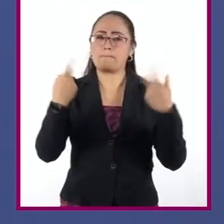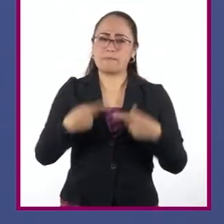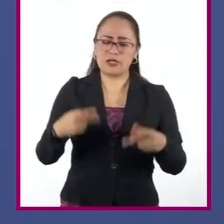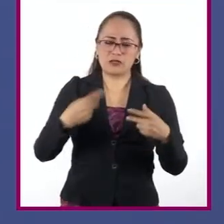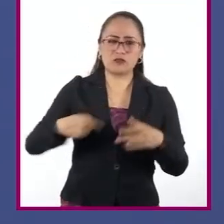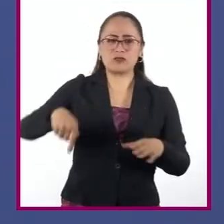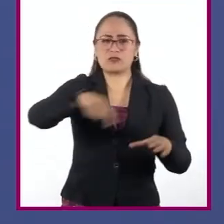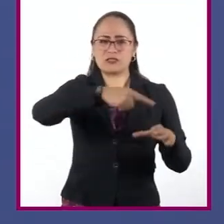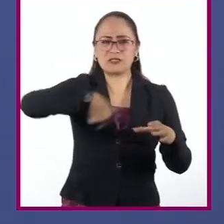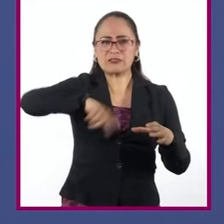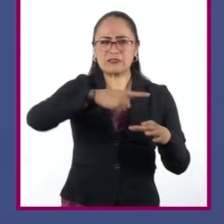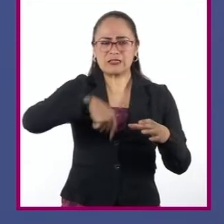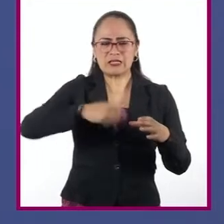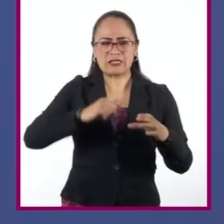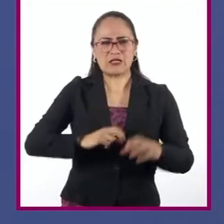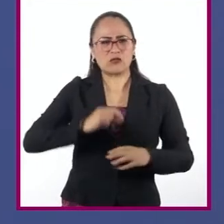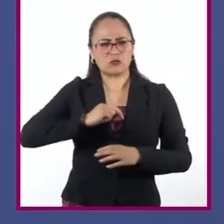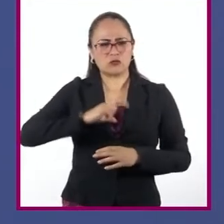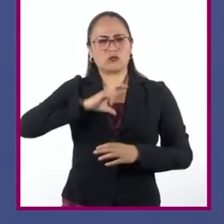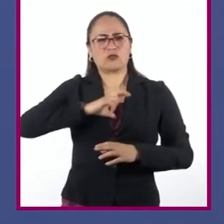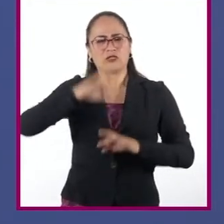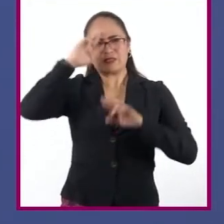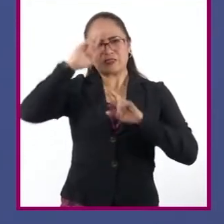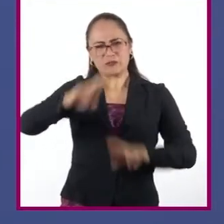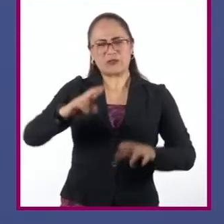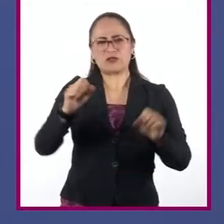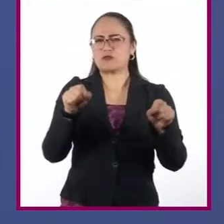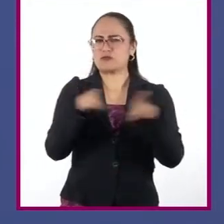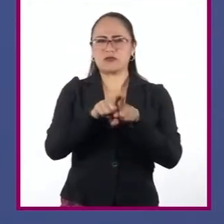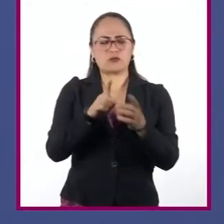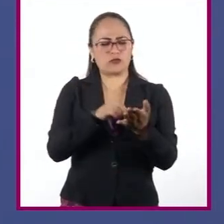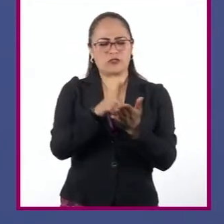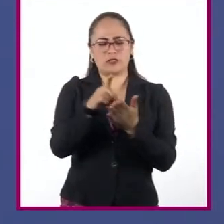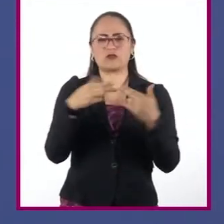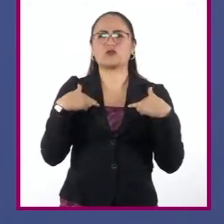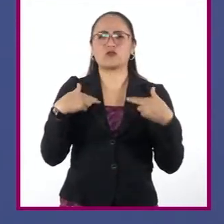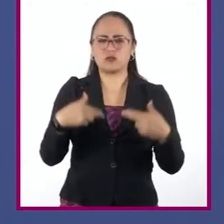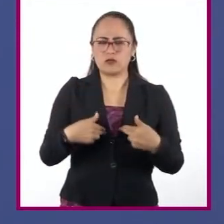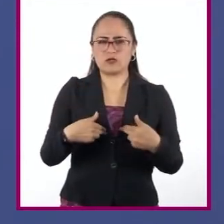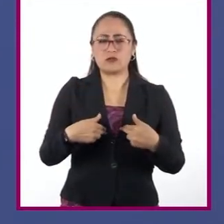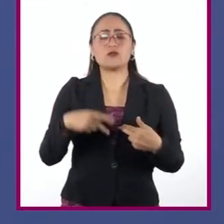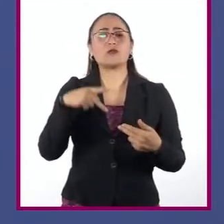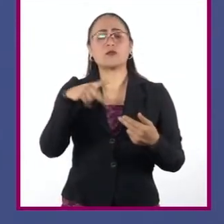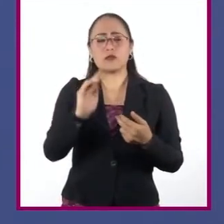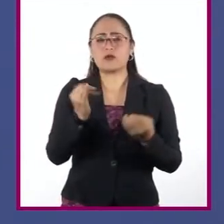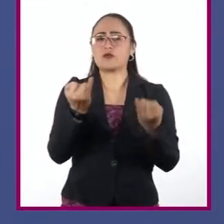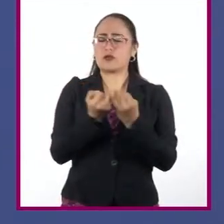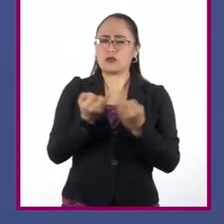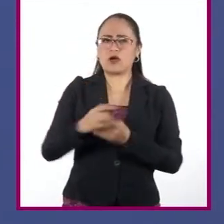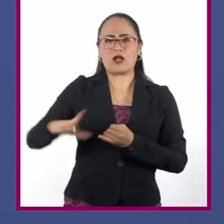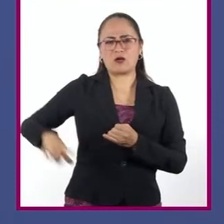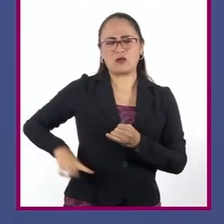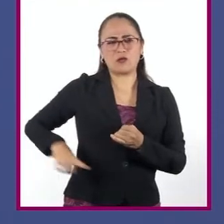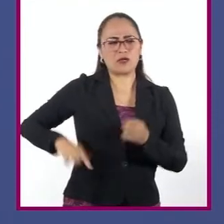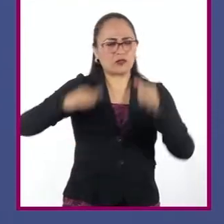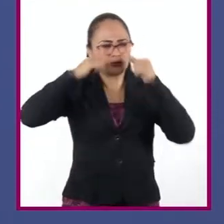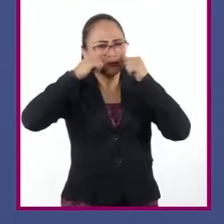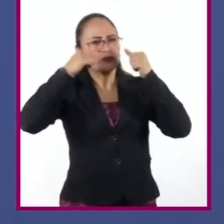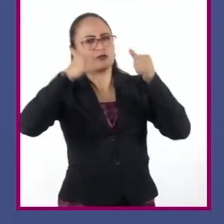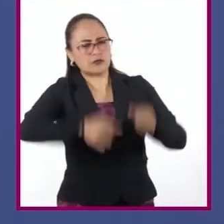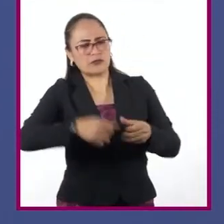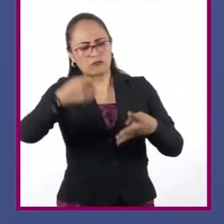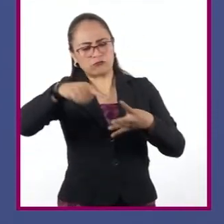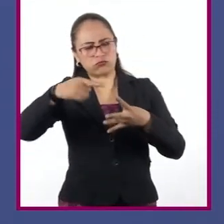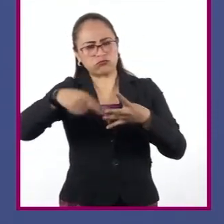impere el respeto a la dignidad y a los derechos humanos, pero también que los gobiernos los tomen en cuenta y garanticen su